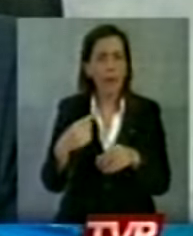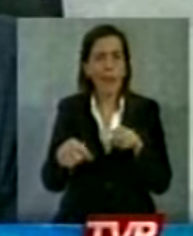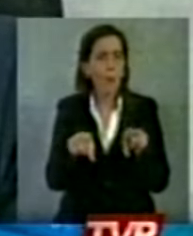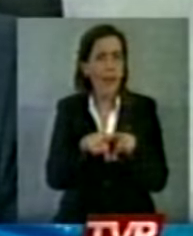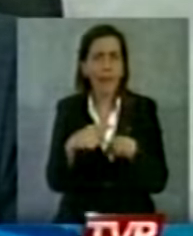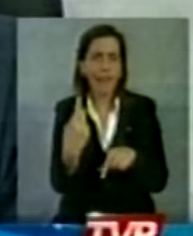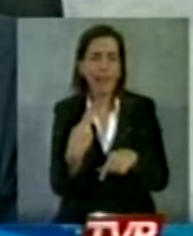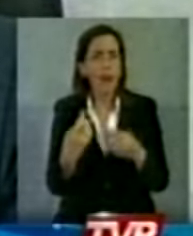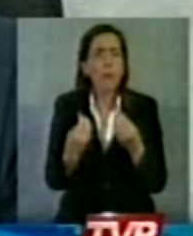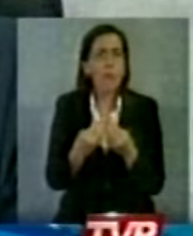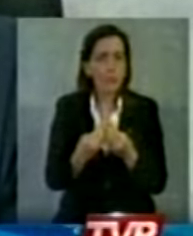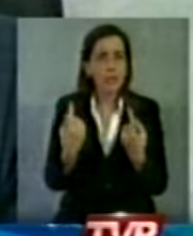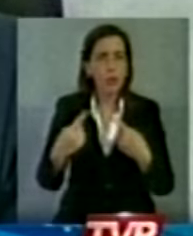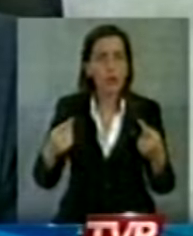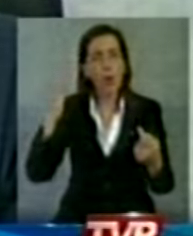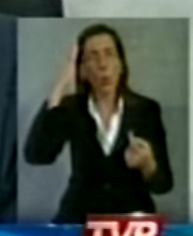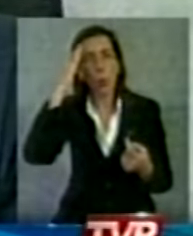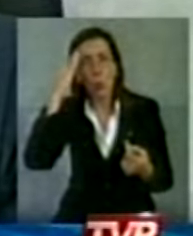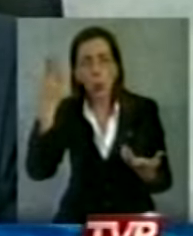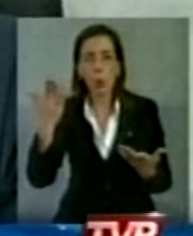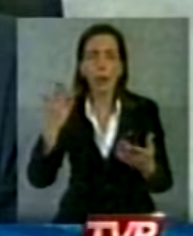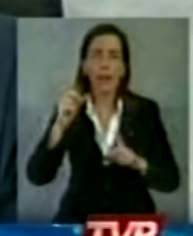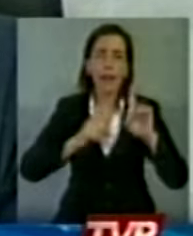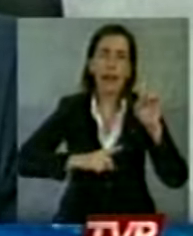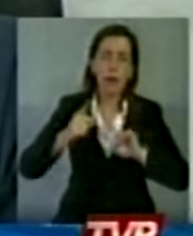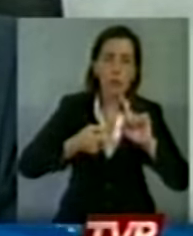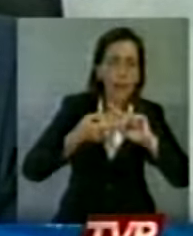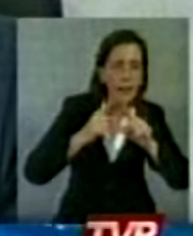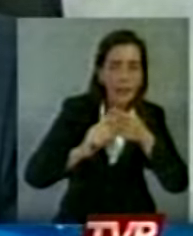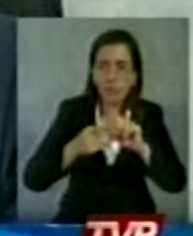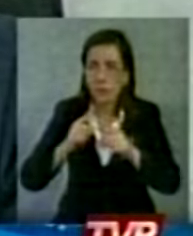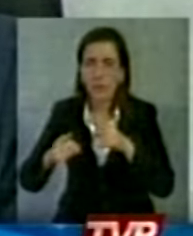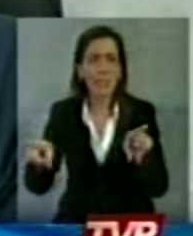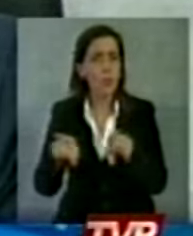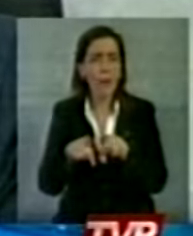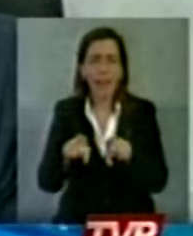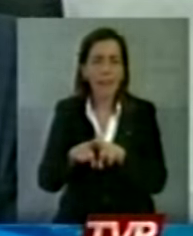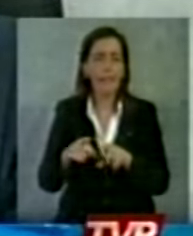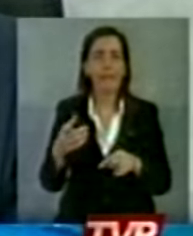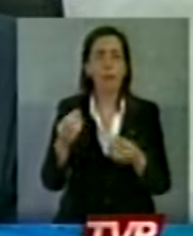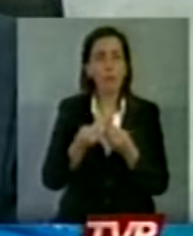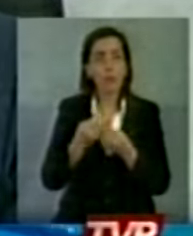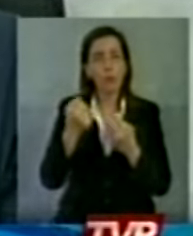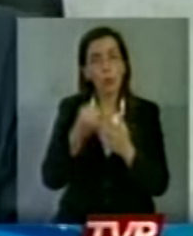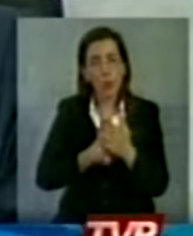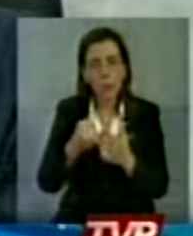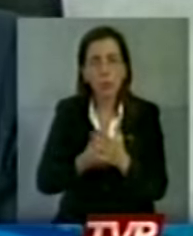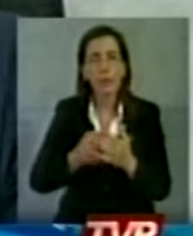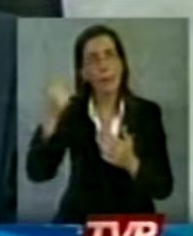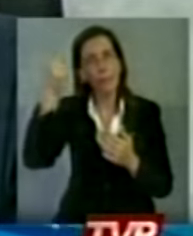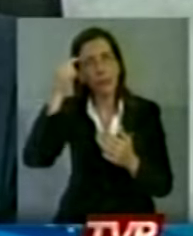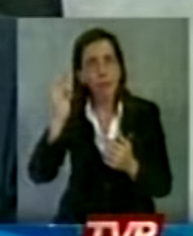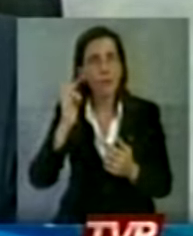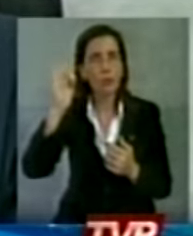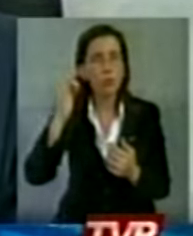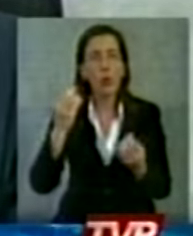sustrato cultural común, de lazos y relaciones primeras, desde la que nos integramos y proyectamos al mundo